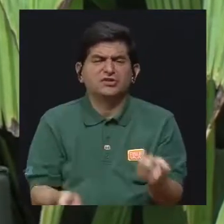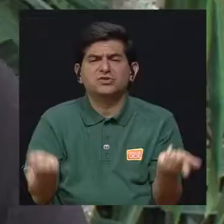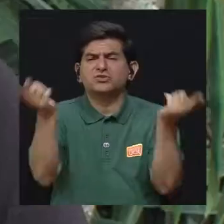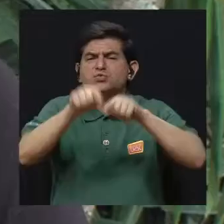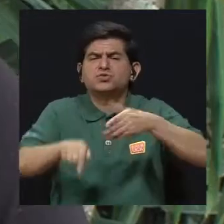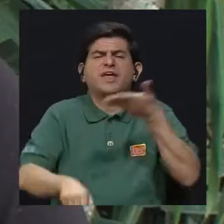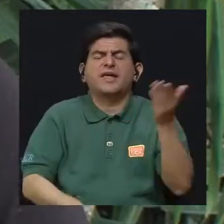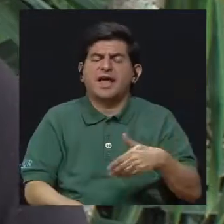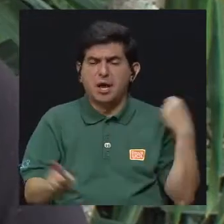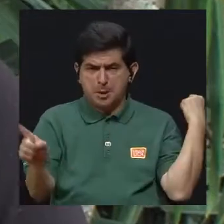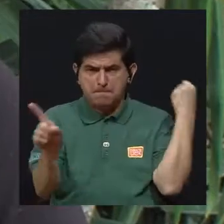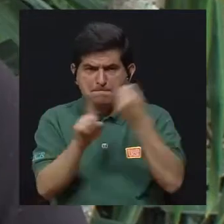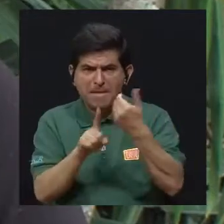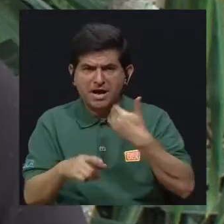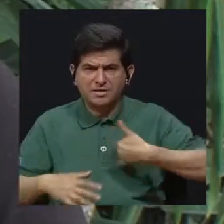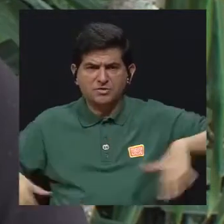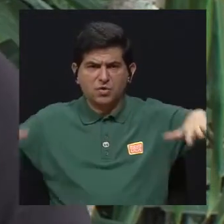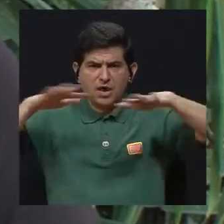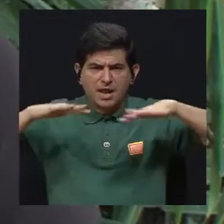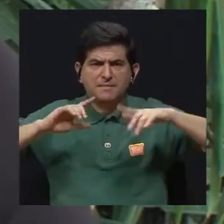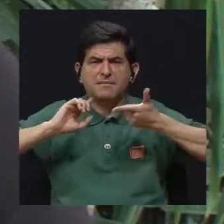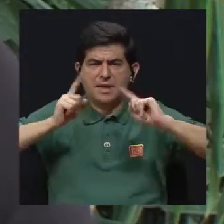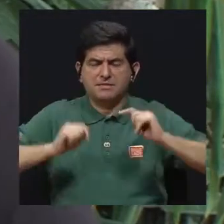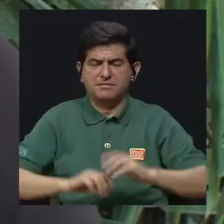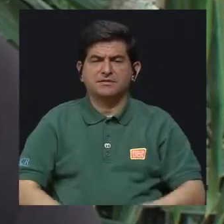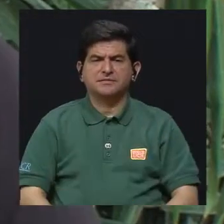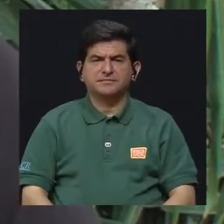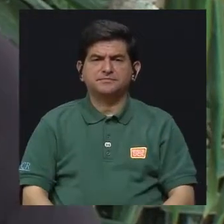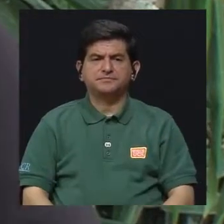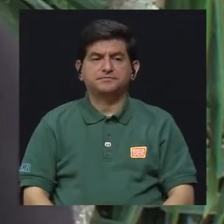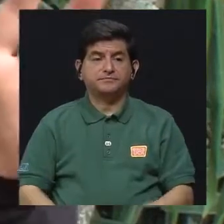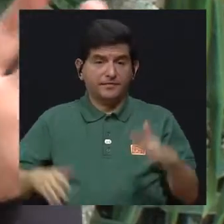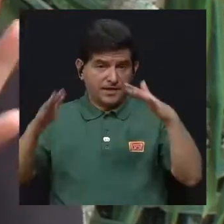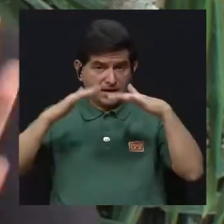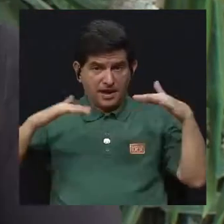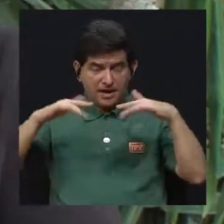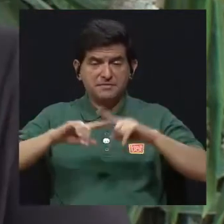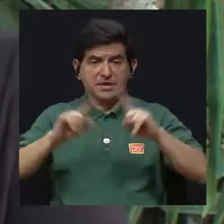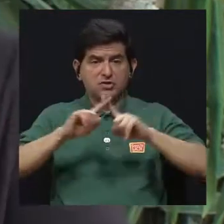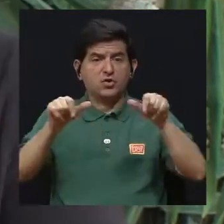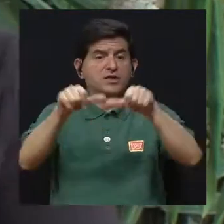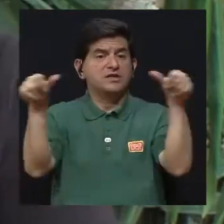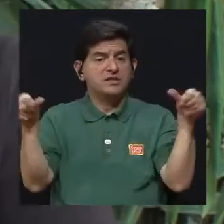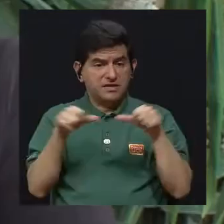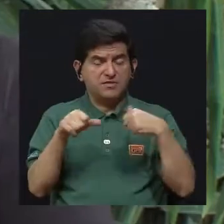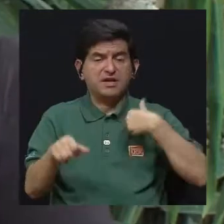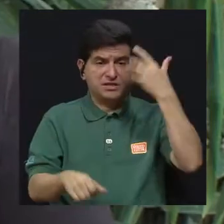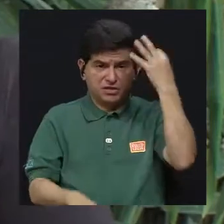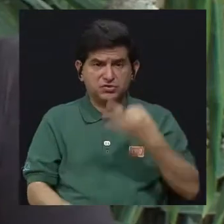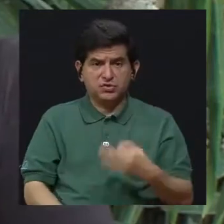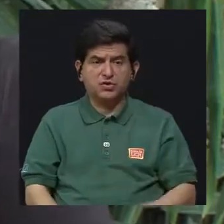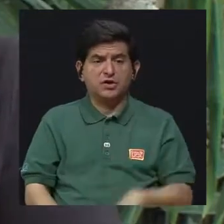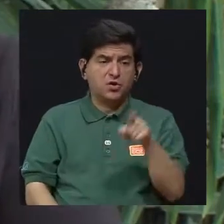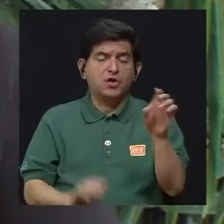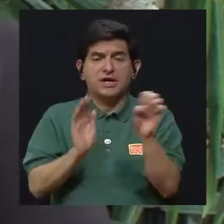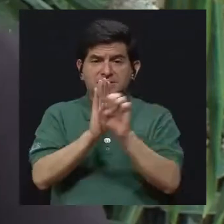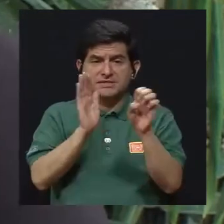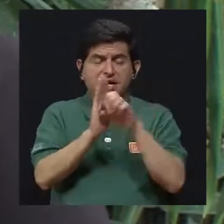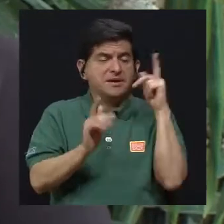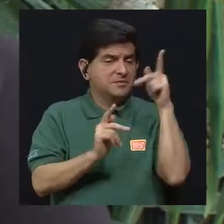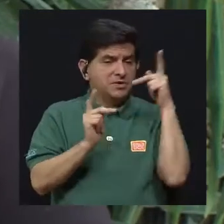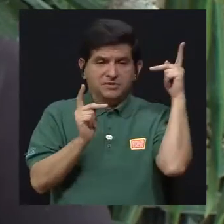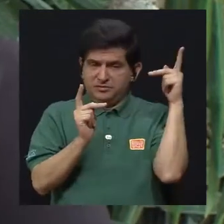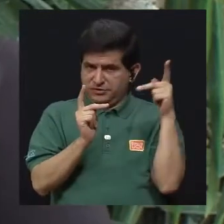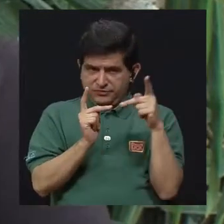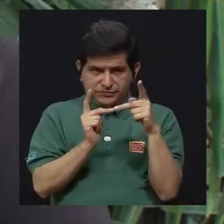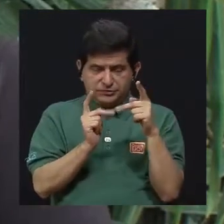que sucede? ¿Qué impactos tiene en el ambiente? Bueno, en el ambiente y en un montón de áreas. Yo creo que este es un ejemplo